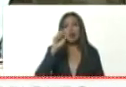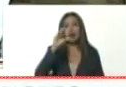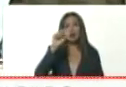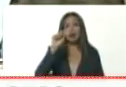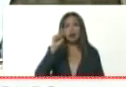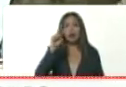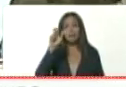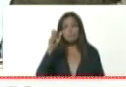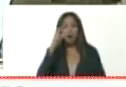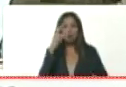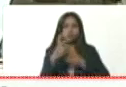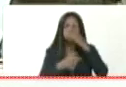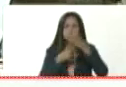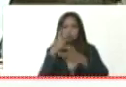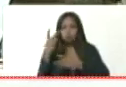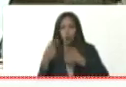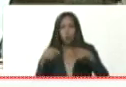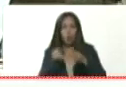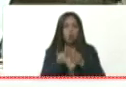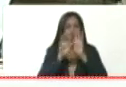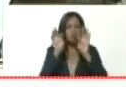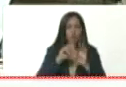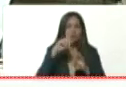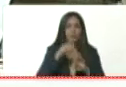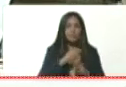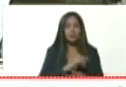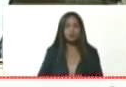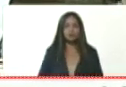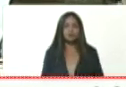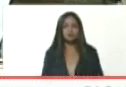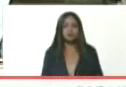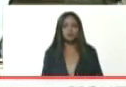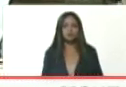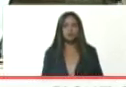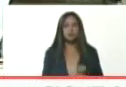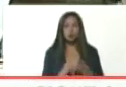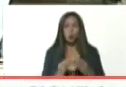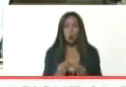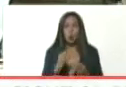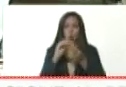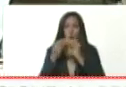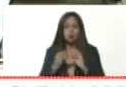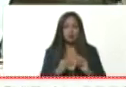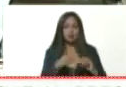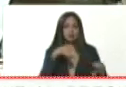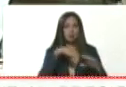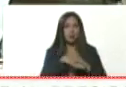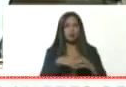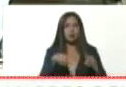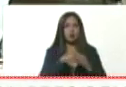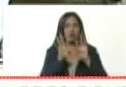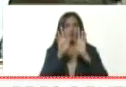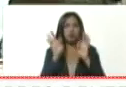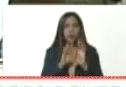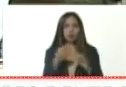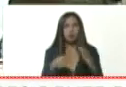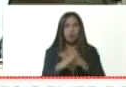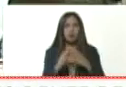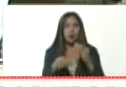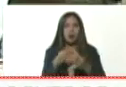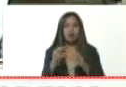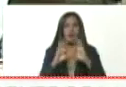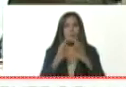inspeccionar todo lo que es la confección del calzado que le vamos a llevar a la